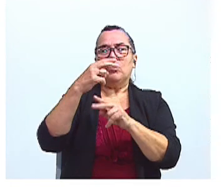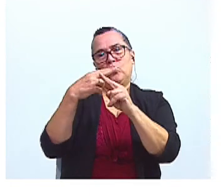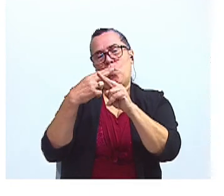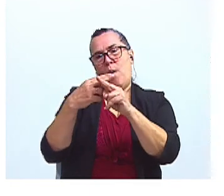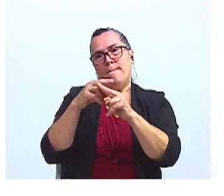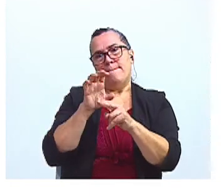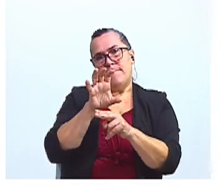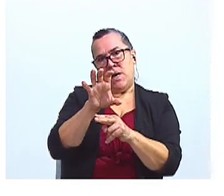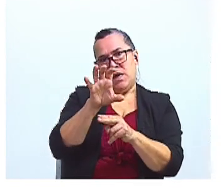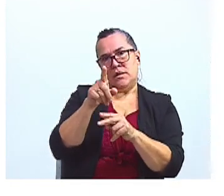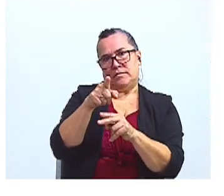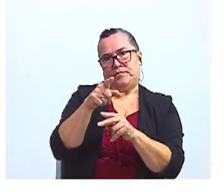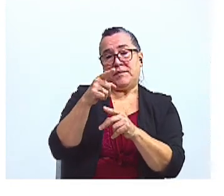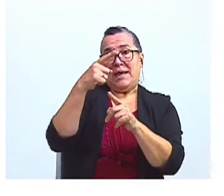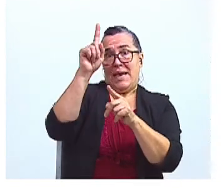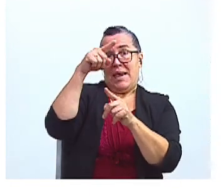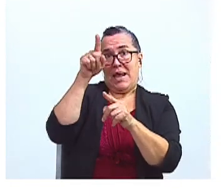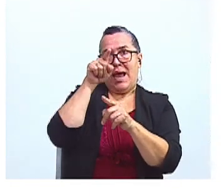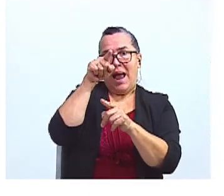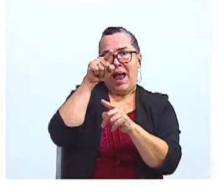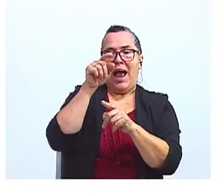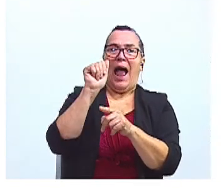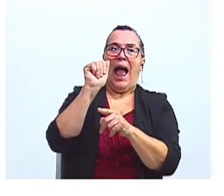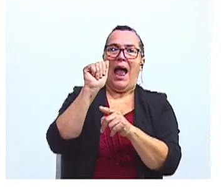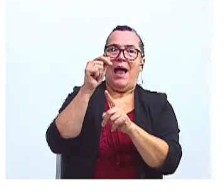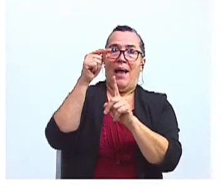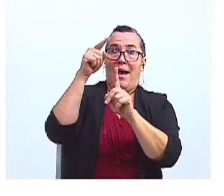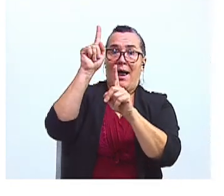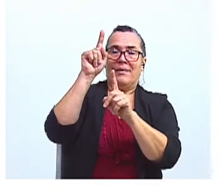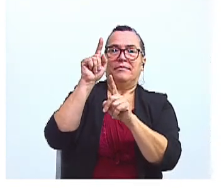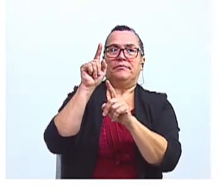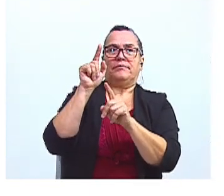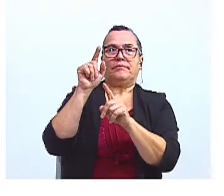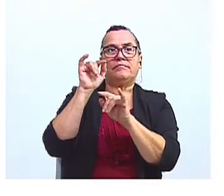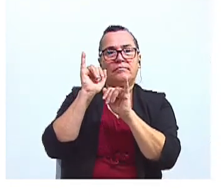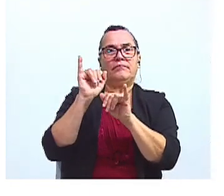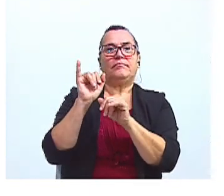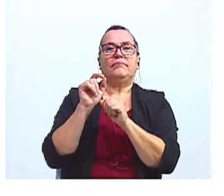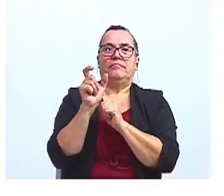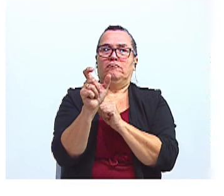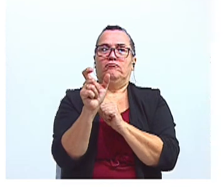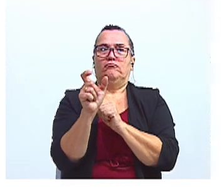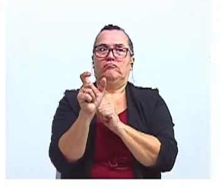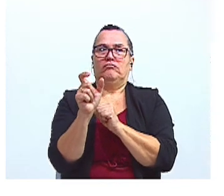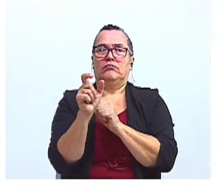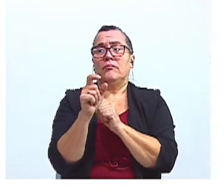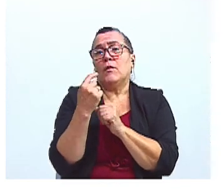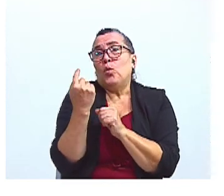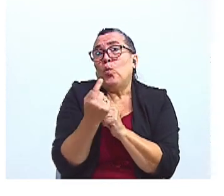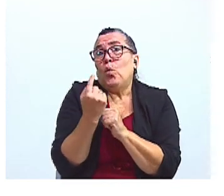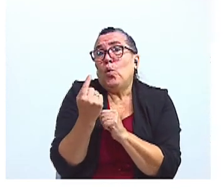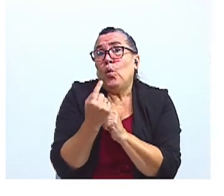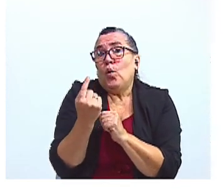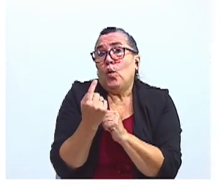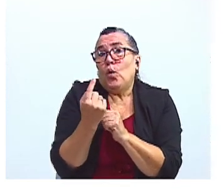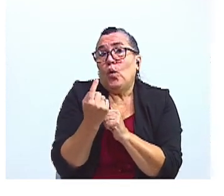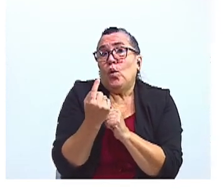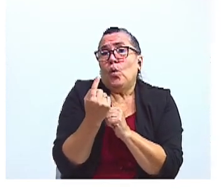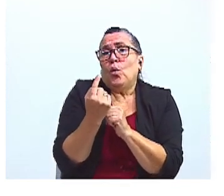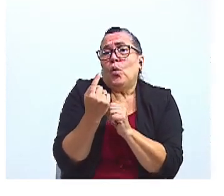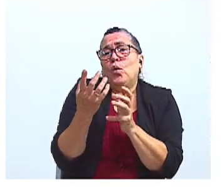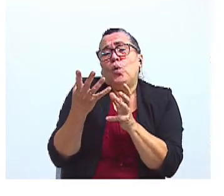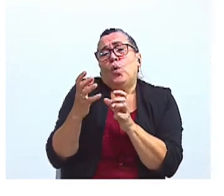nombre y el acento ortográfico o tilde que tiene que llevar. Únicamente deseo su